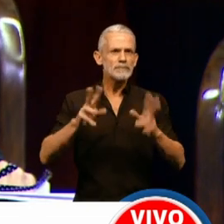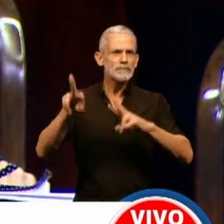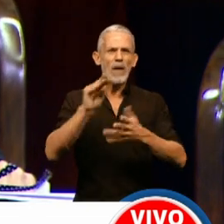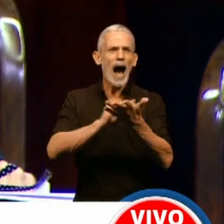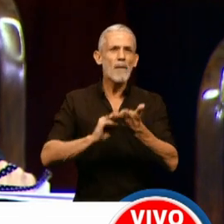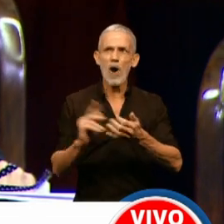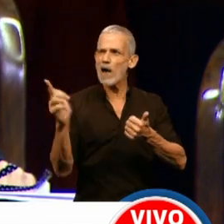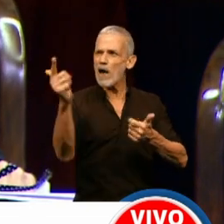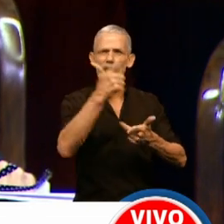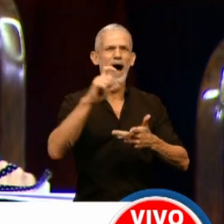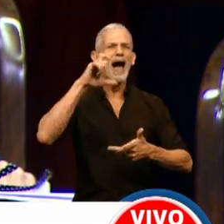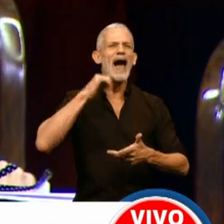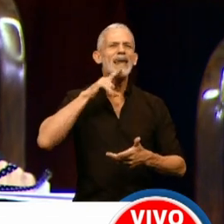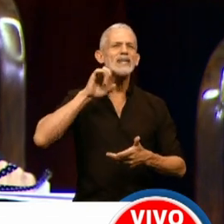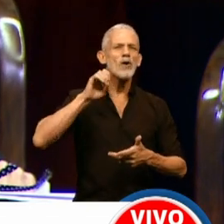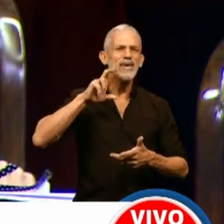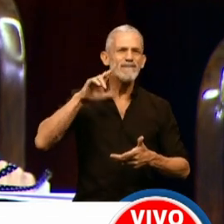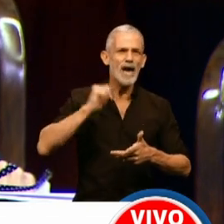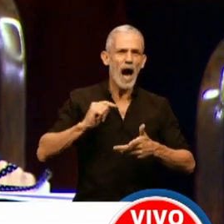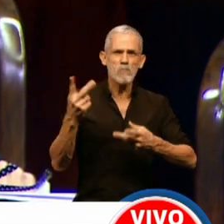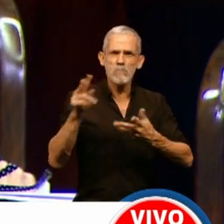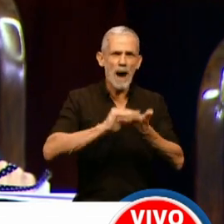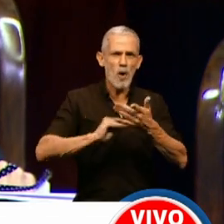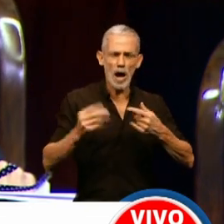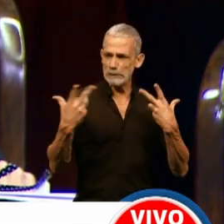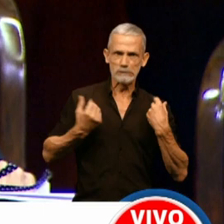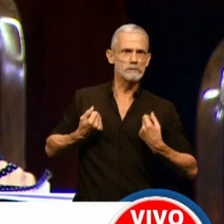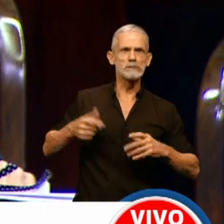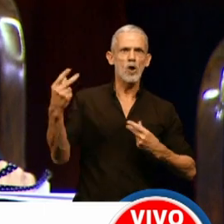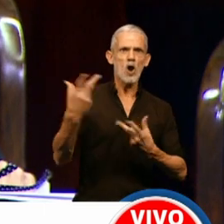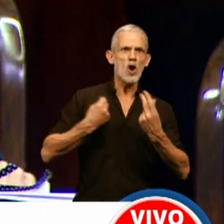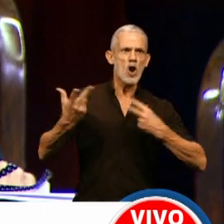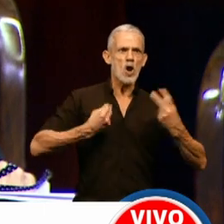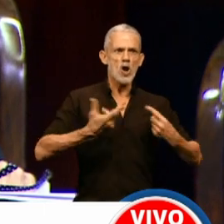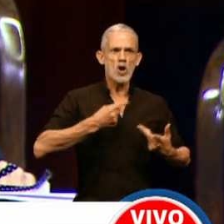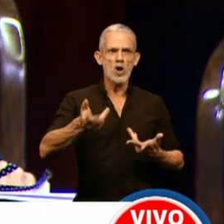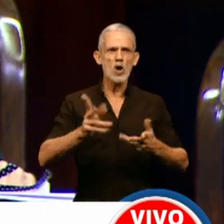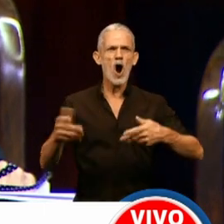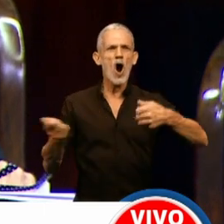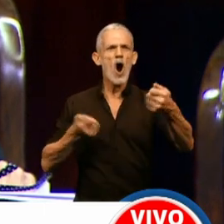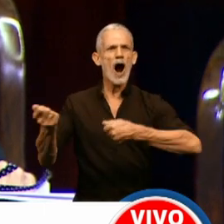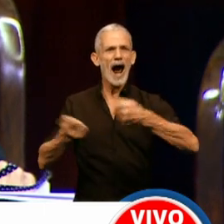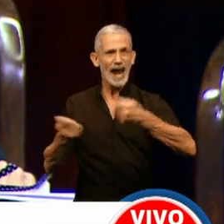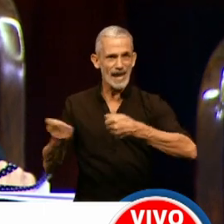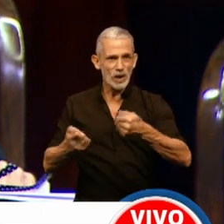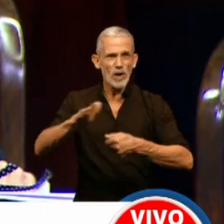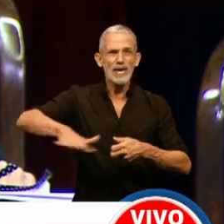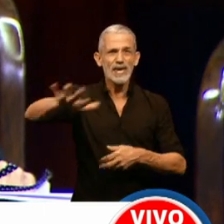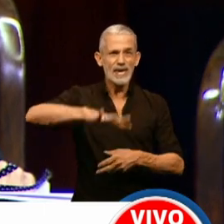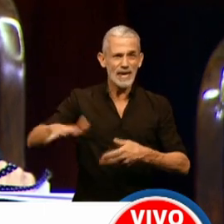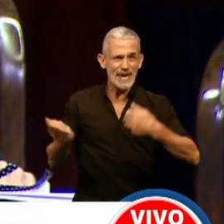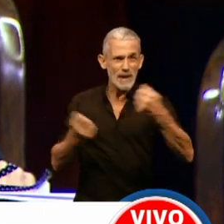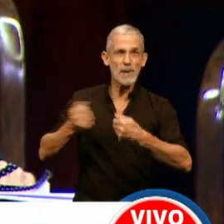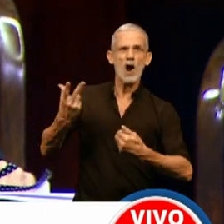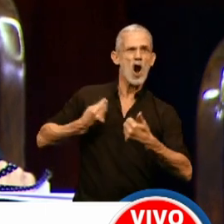abogado en todo caleta olivia para que la defendiera y tuvo que salir a rogar y a vender comida cuando se quedó sin trabajo